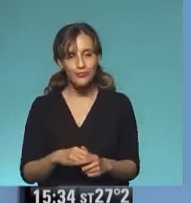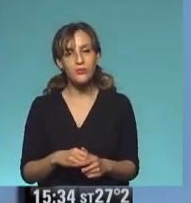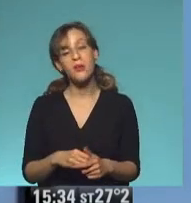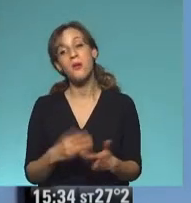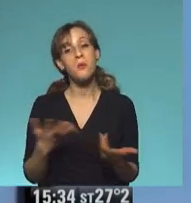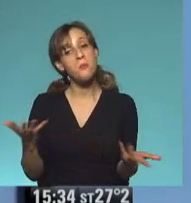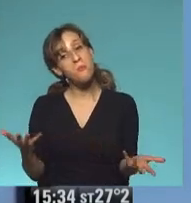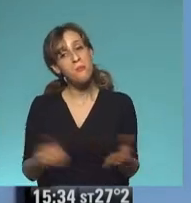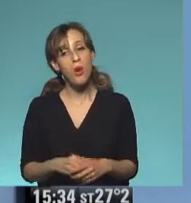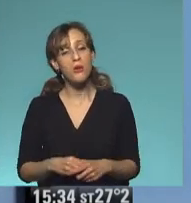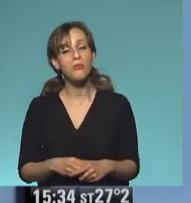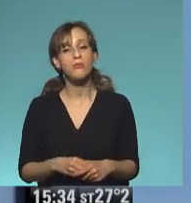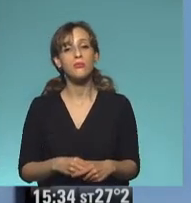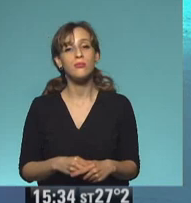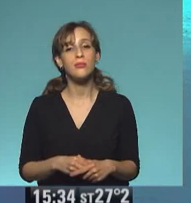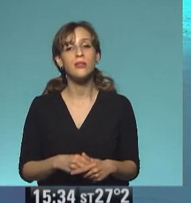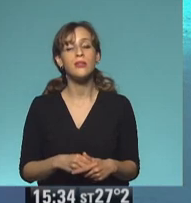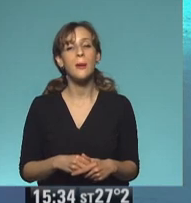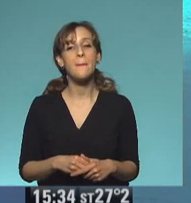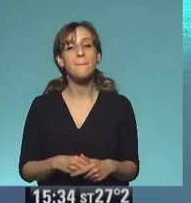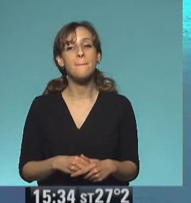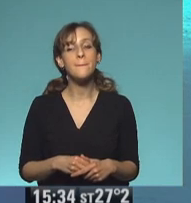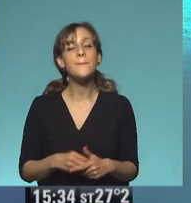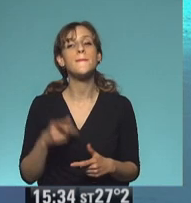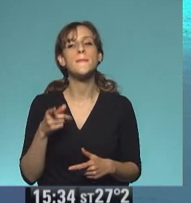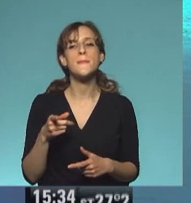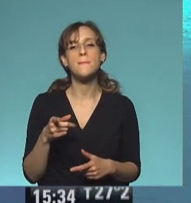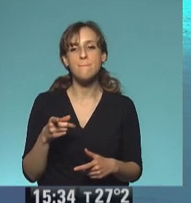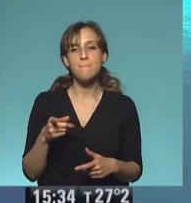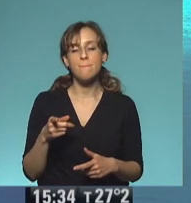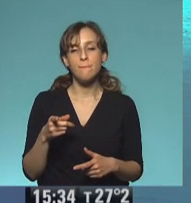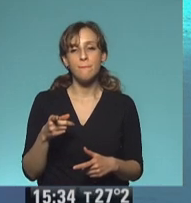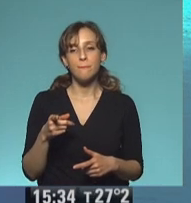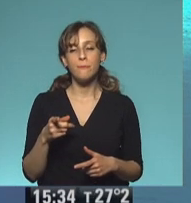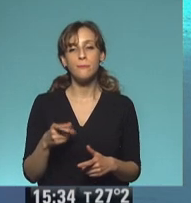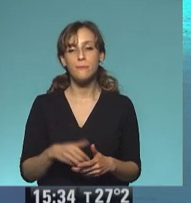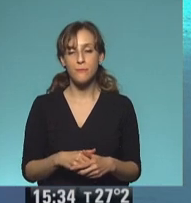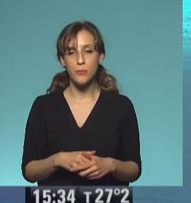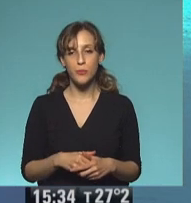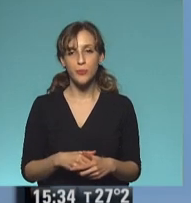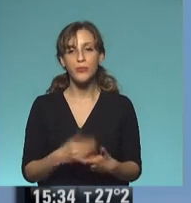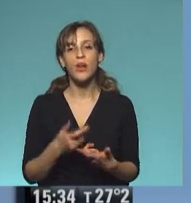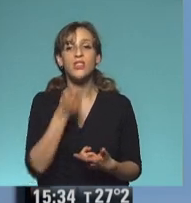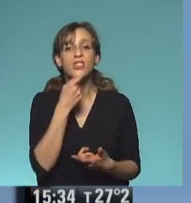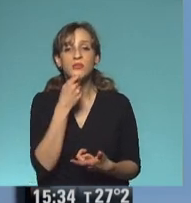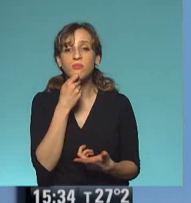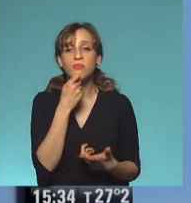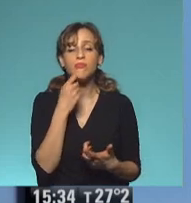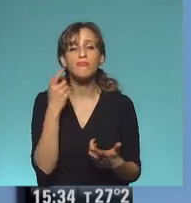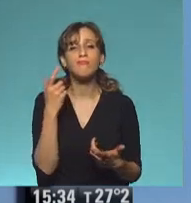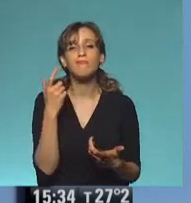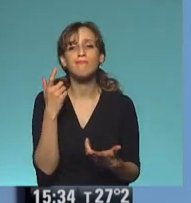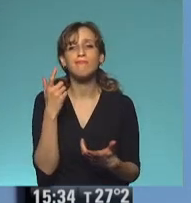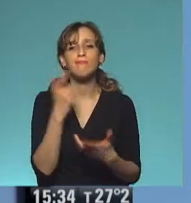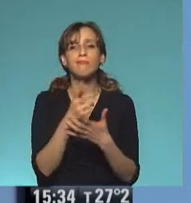Dijo. Si la bajo, tengo que saltar como una rana. Y si no la bajo, la tuna quedará ya tan